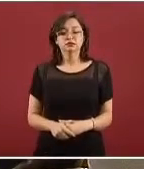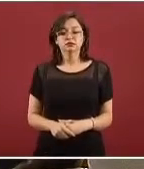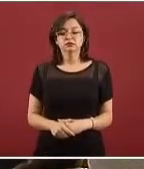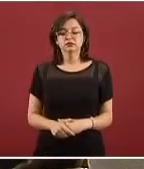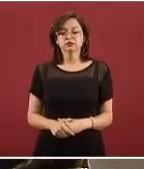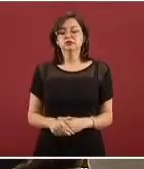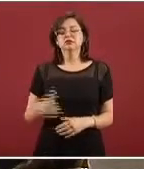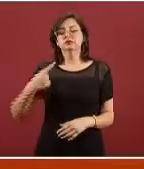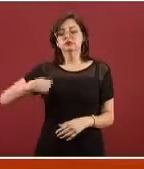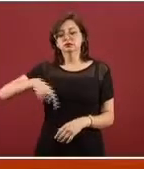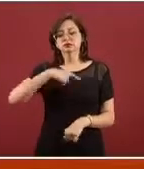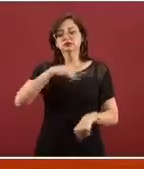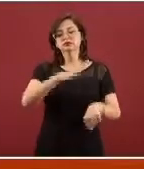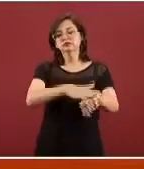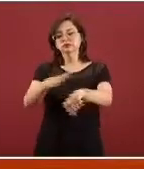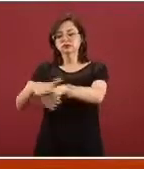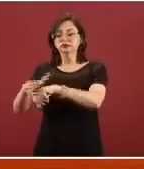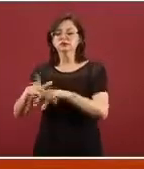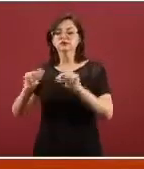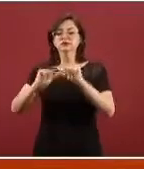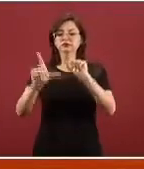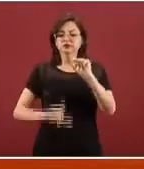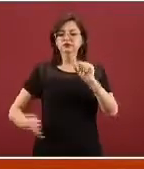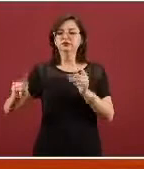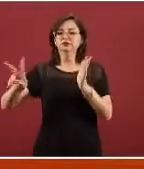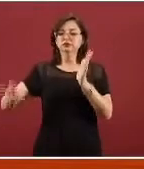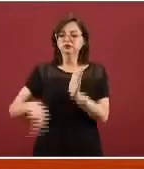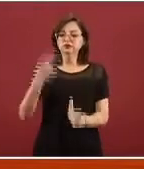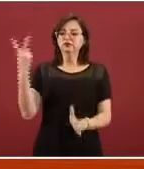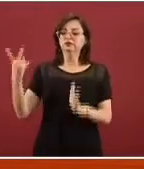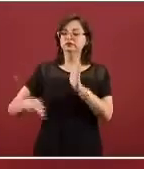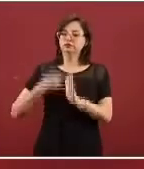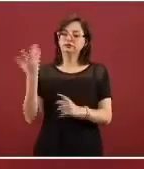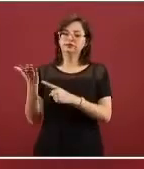estamos apelando, y México lo ha demostrado muchas veces,